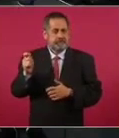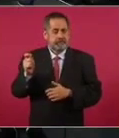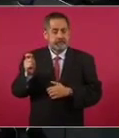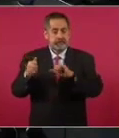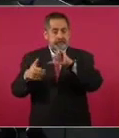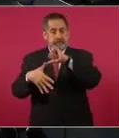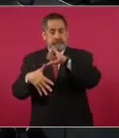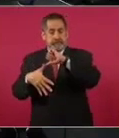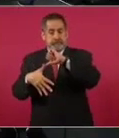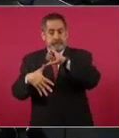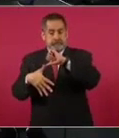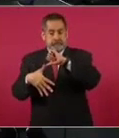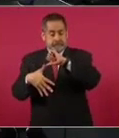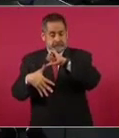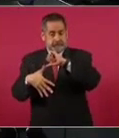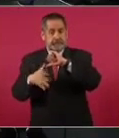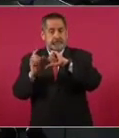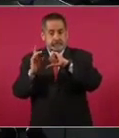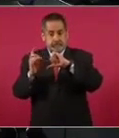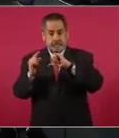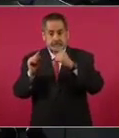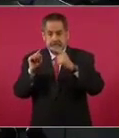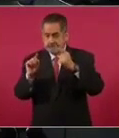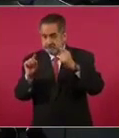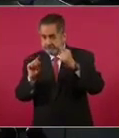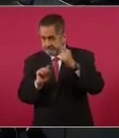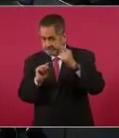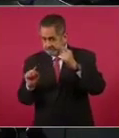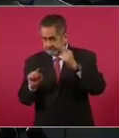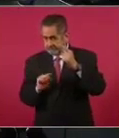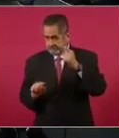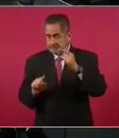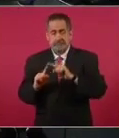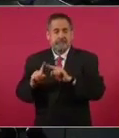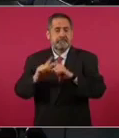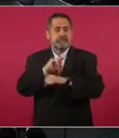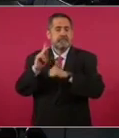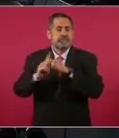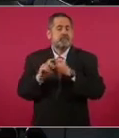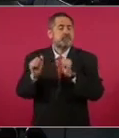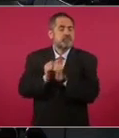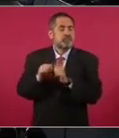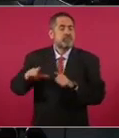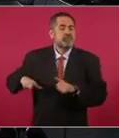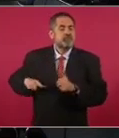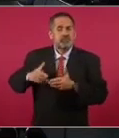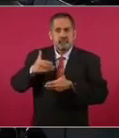América Latina tiene varios países con gobiernos progresistas.